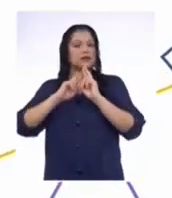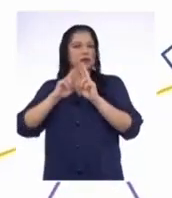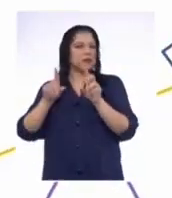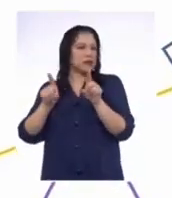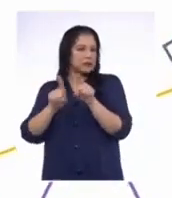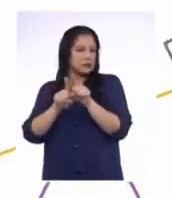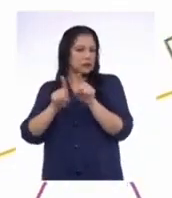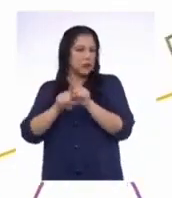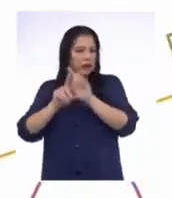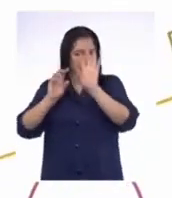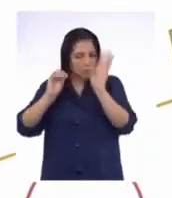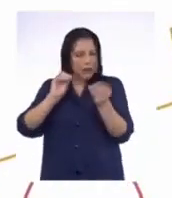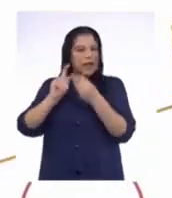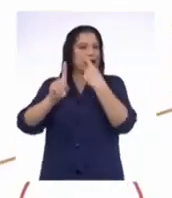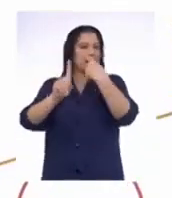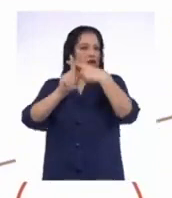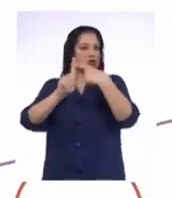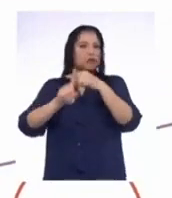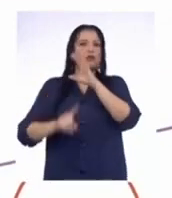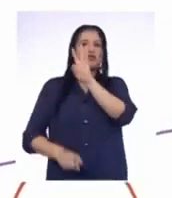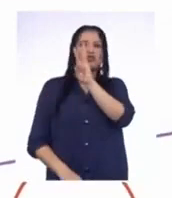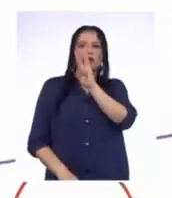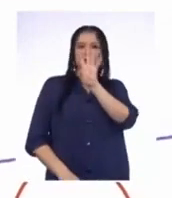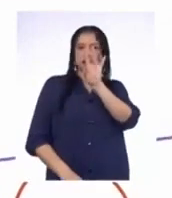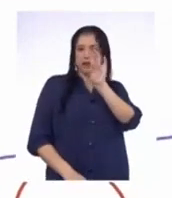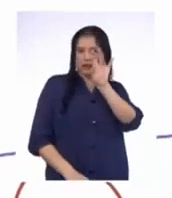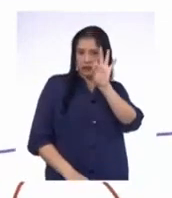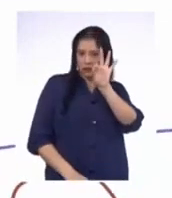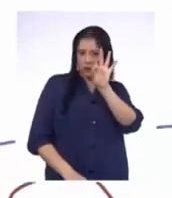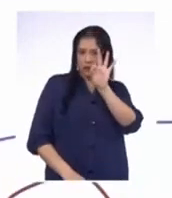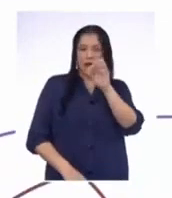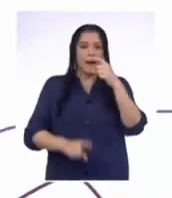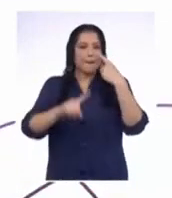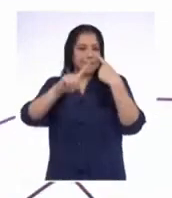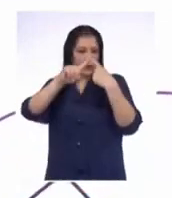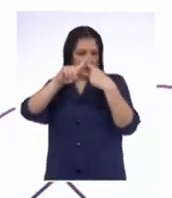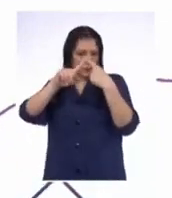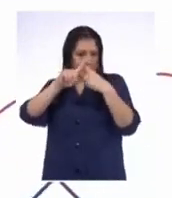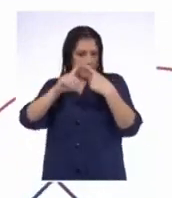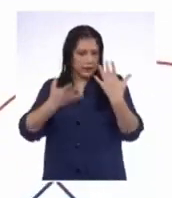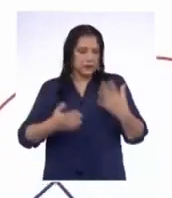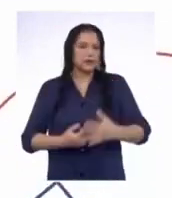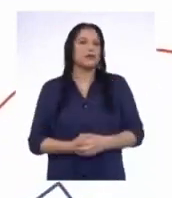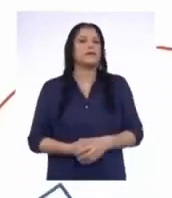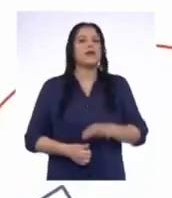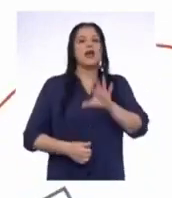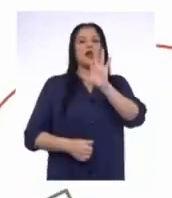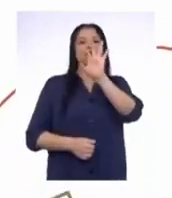sumo 679. Multiplicando se tiene